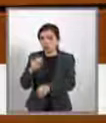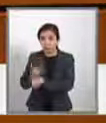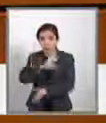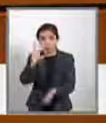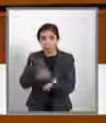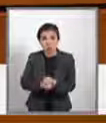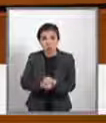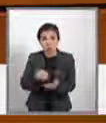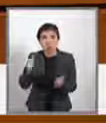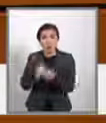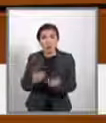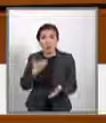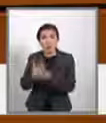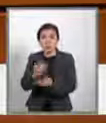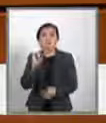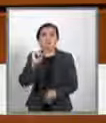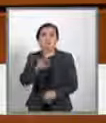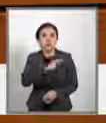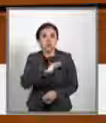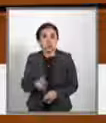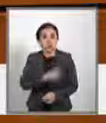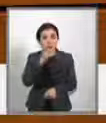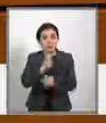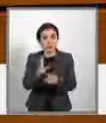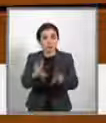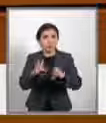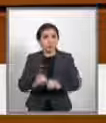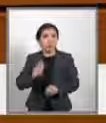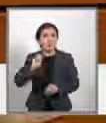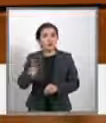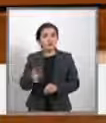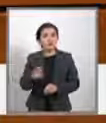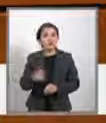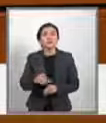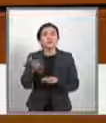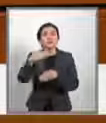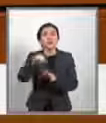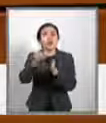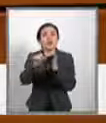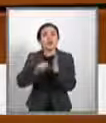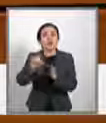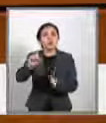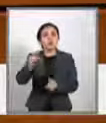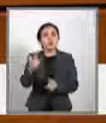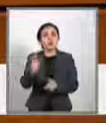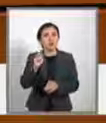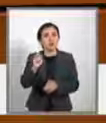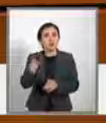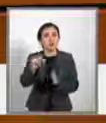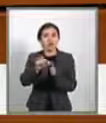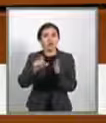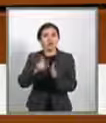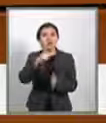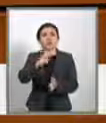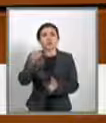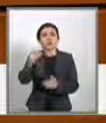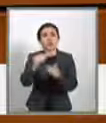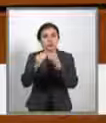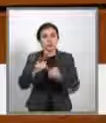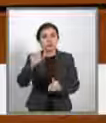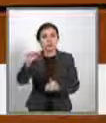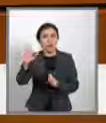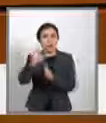reparación, solamente exigirla. La segunda reserva es respecto al artículo 22. El artículo 102, apartado A